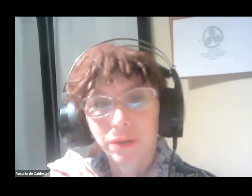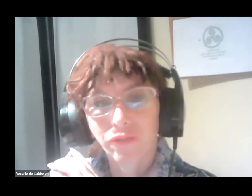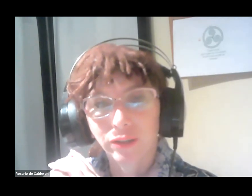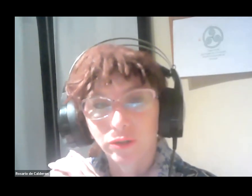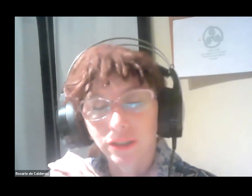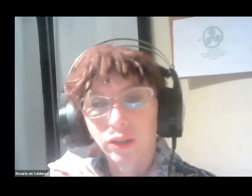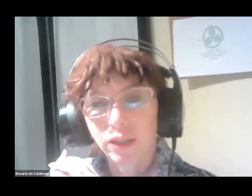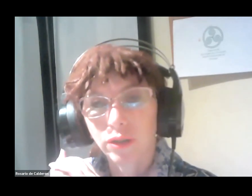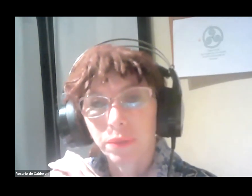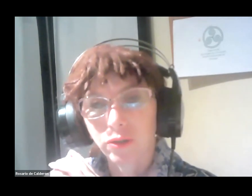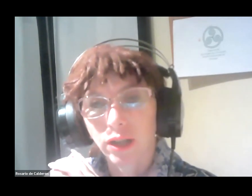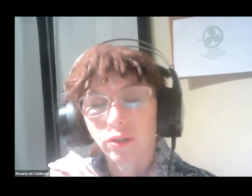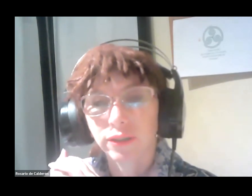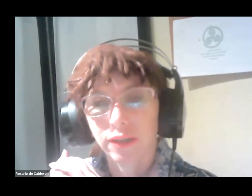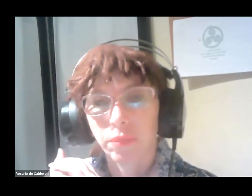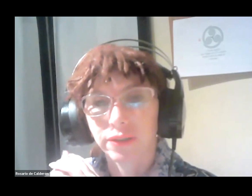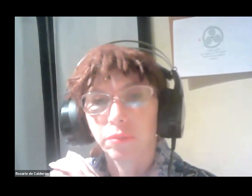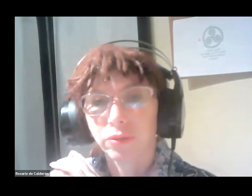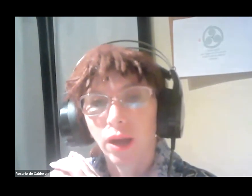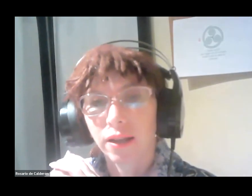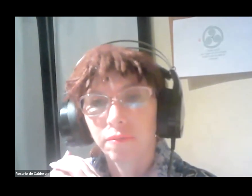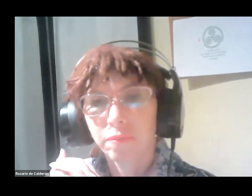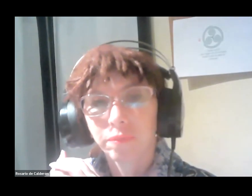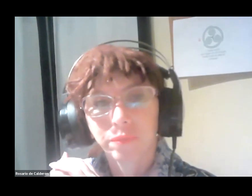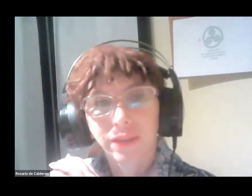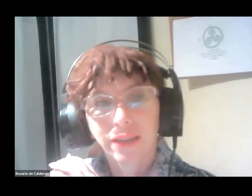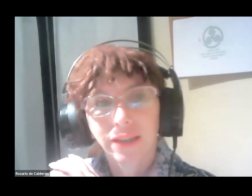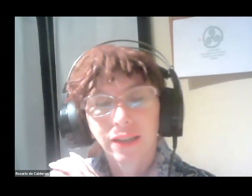perfecto haciendo que eres una persona con discapacidad visual